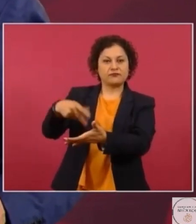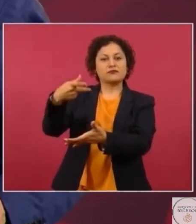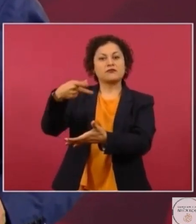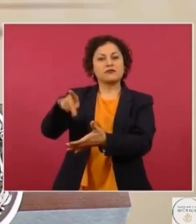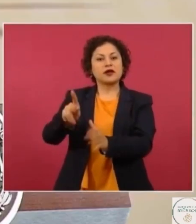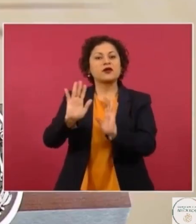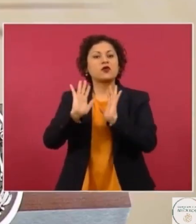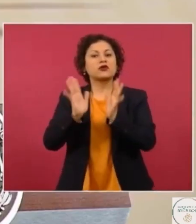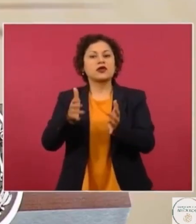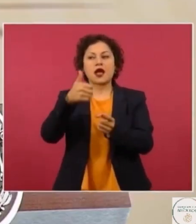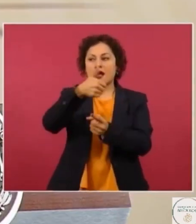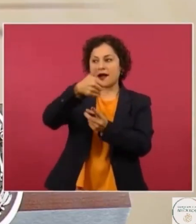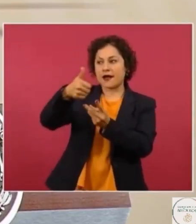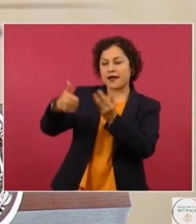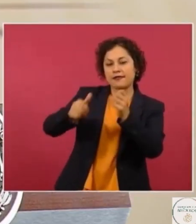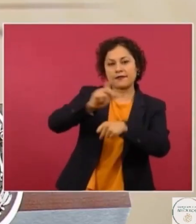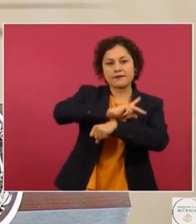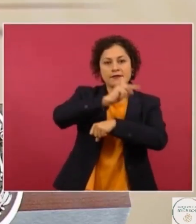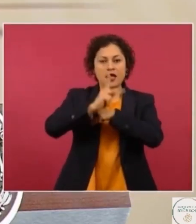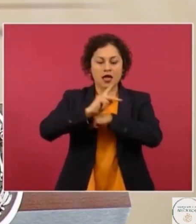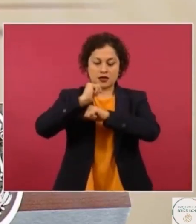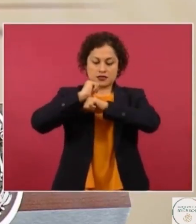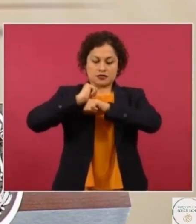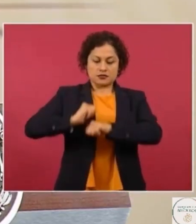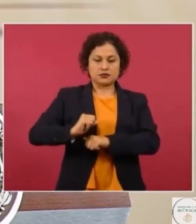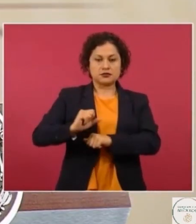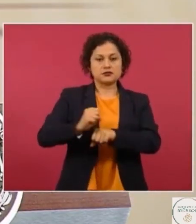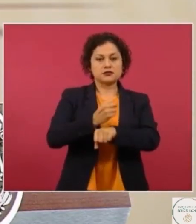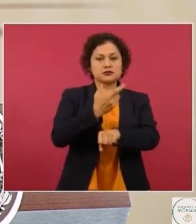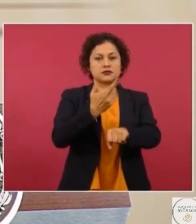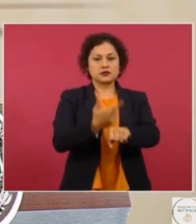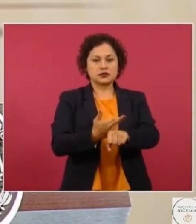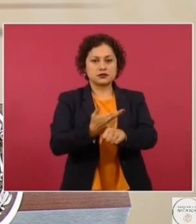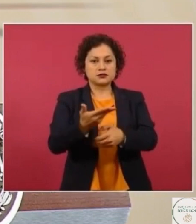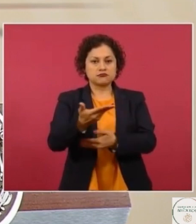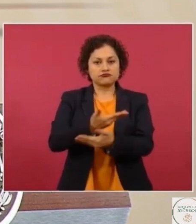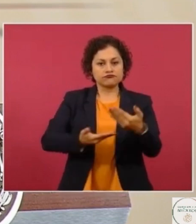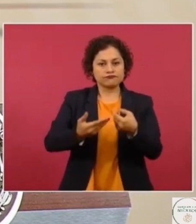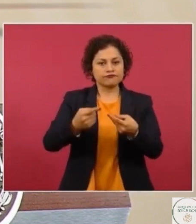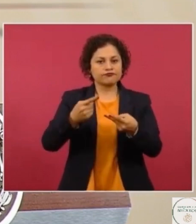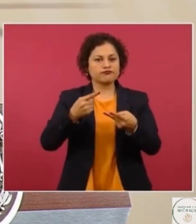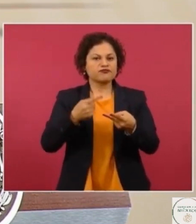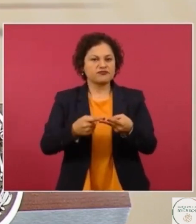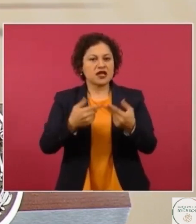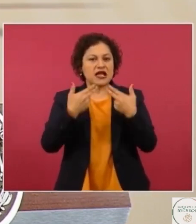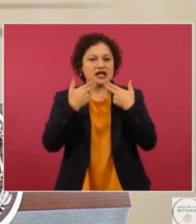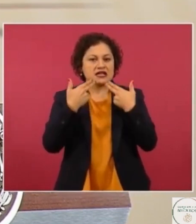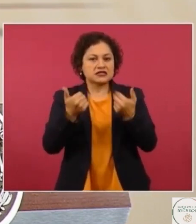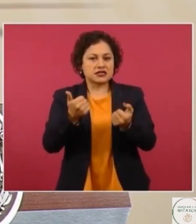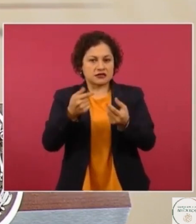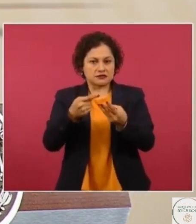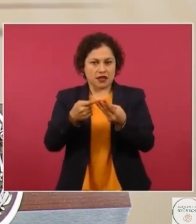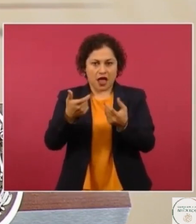cancilleres, los secretarios de Hacienda, de Economía, de Comercio,